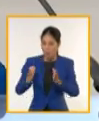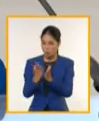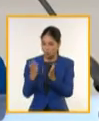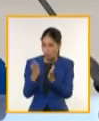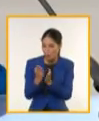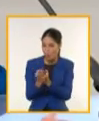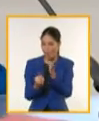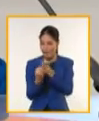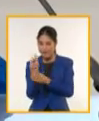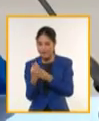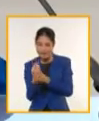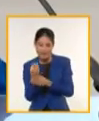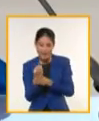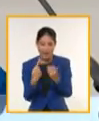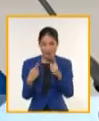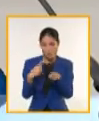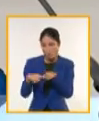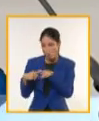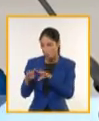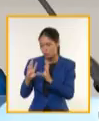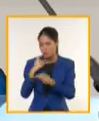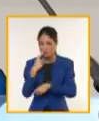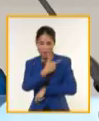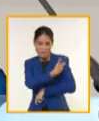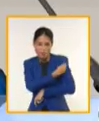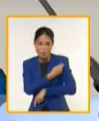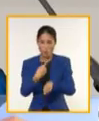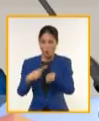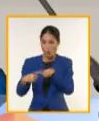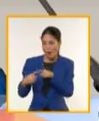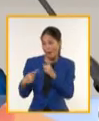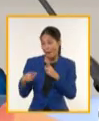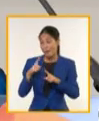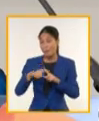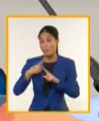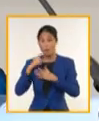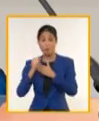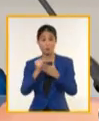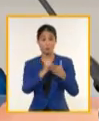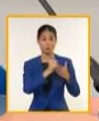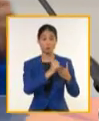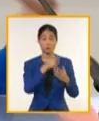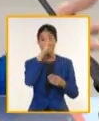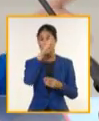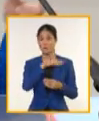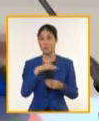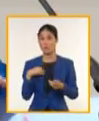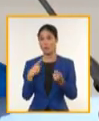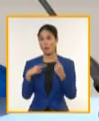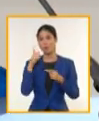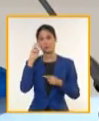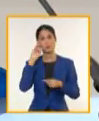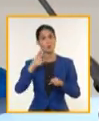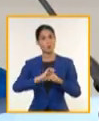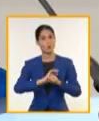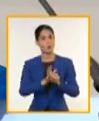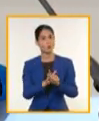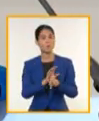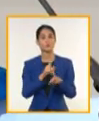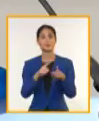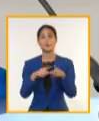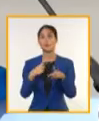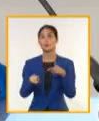apoyo irrestricto a aquellos países que enfrentaban enfermedades como la COVID? Y también en el caso del ébola, también